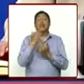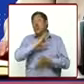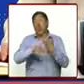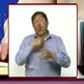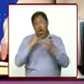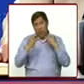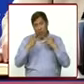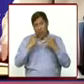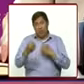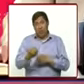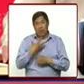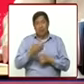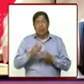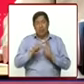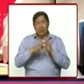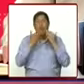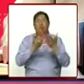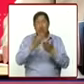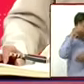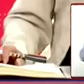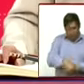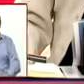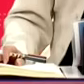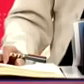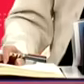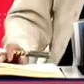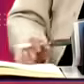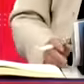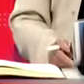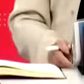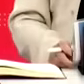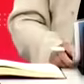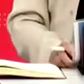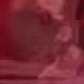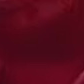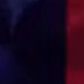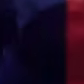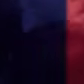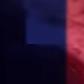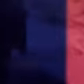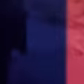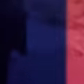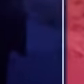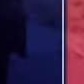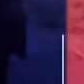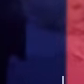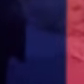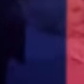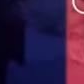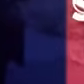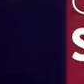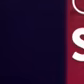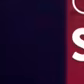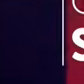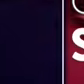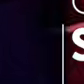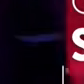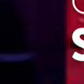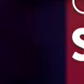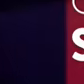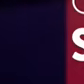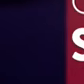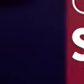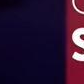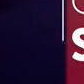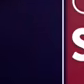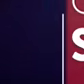toda la información que nos des al respecto. Buenas noches. Cinco. 4 días